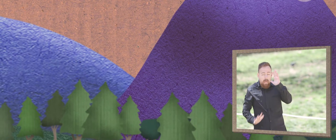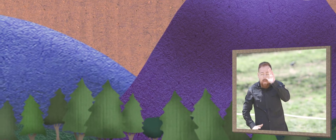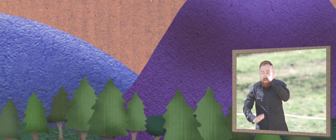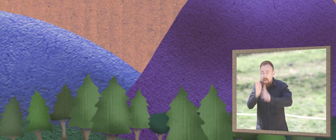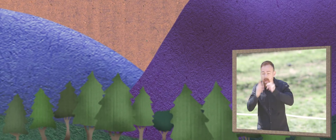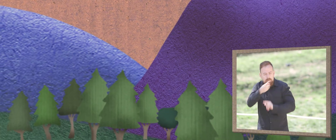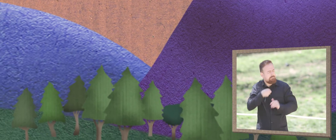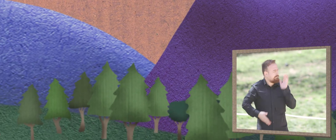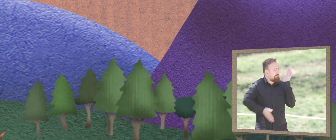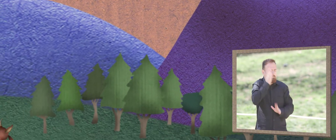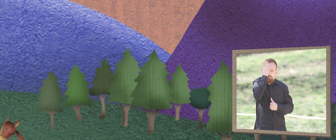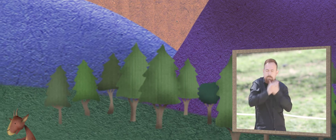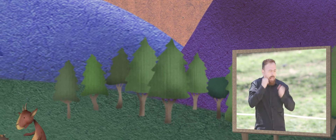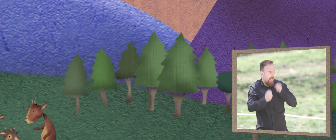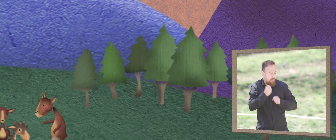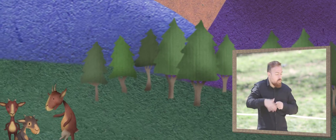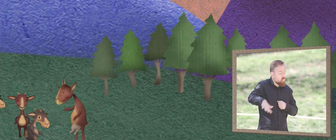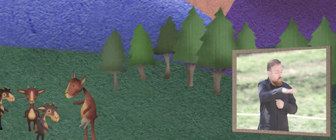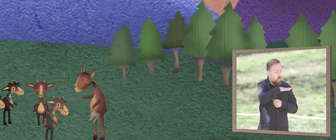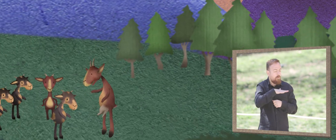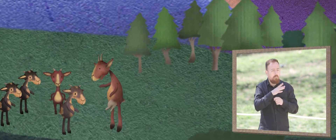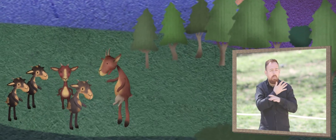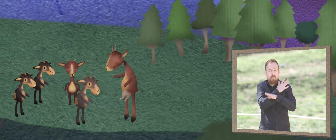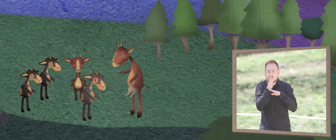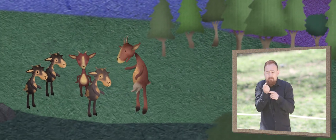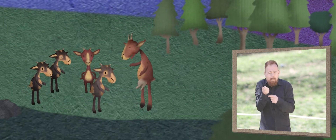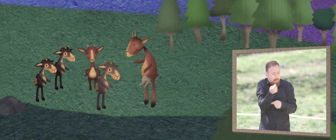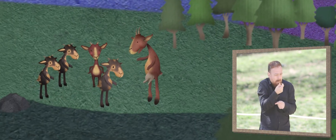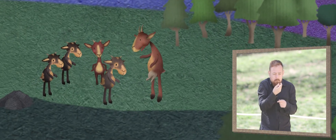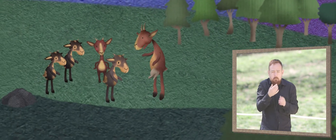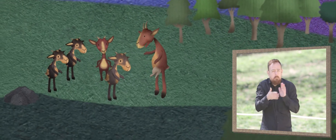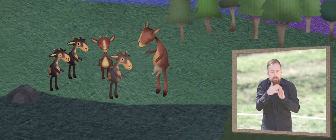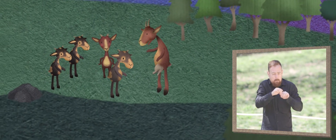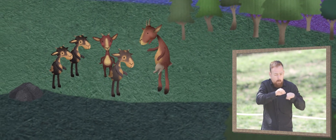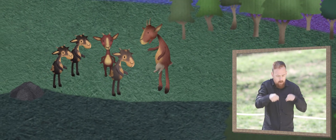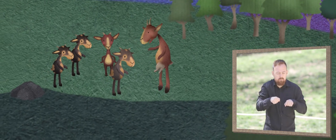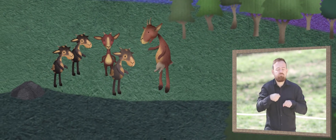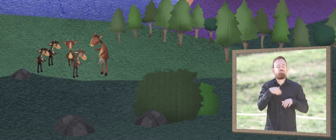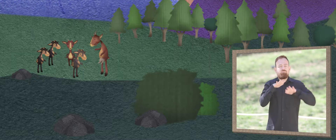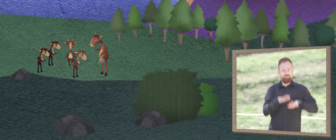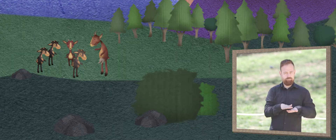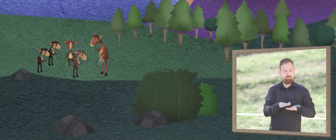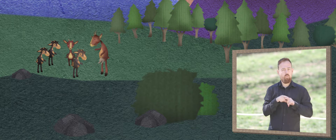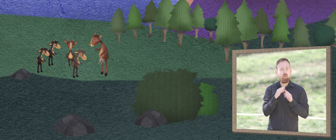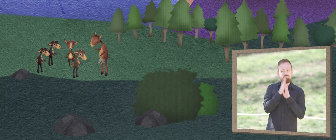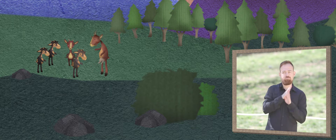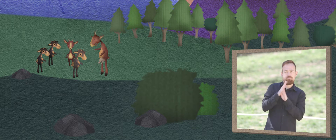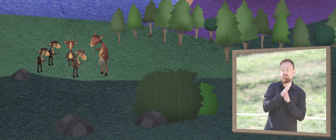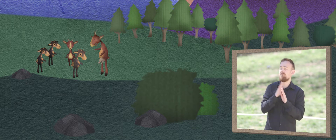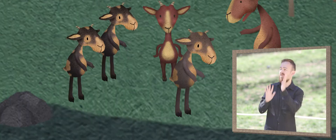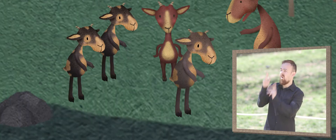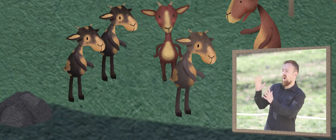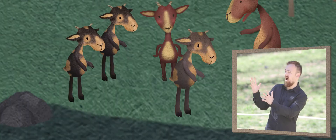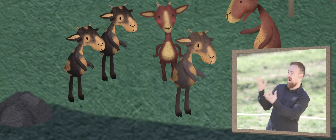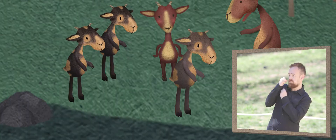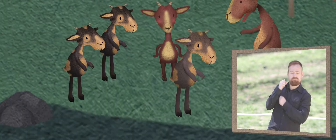debíamos refugiarnos en una zona donde no hubiera o hubiera muy poca vegetación, ya que así el fuego no podría